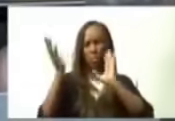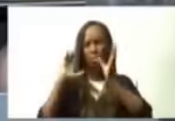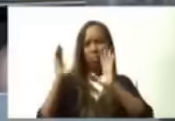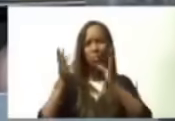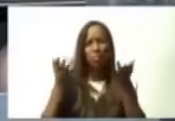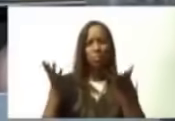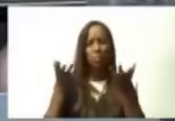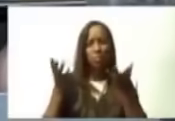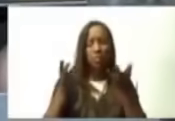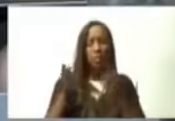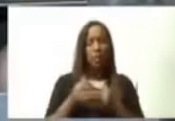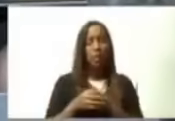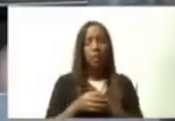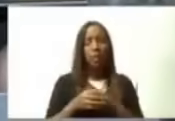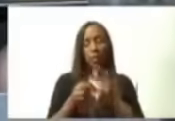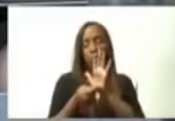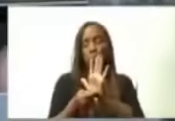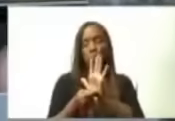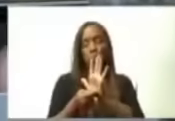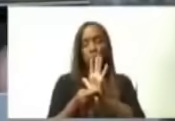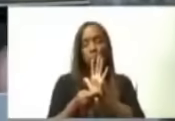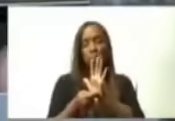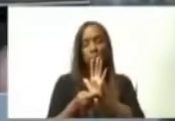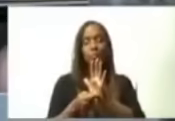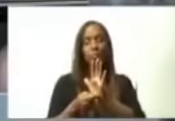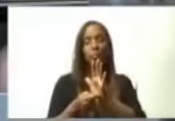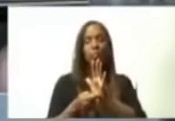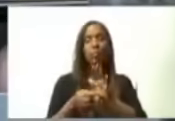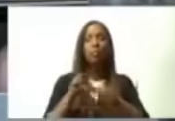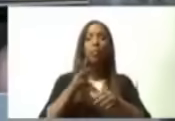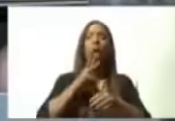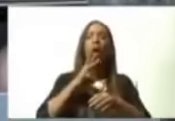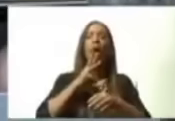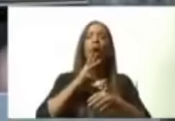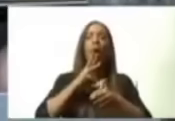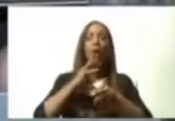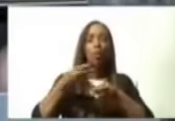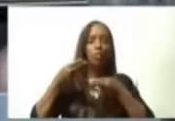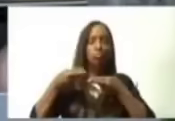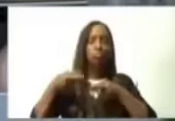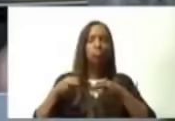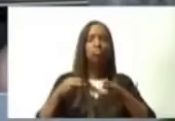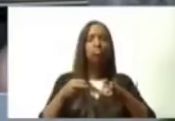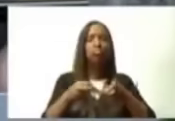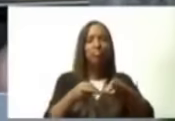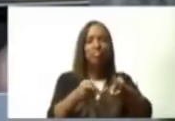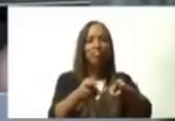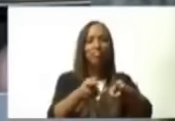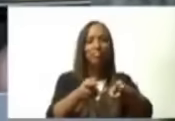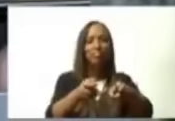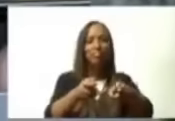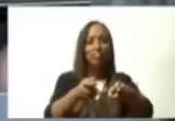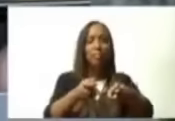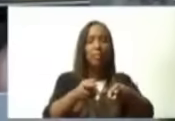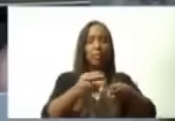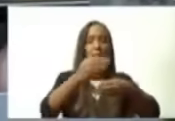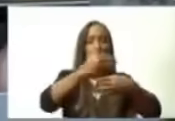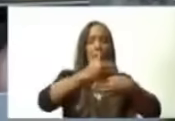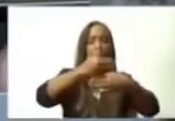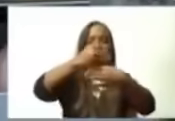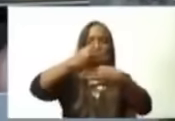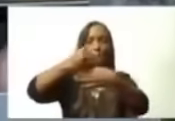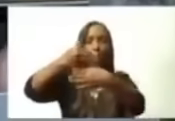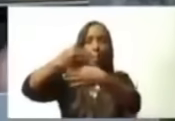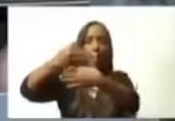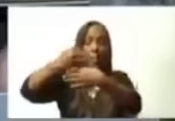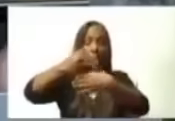presas principales de nuestro país, por ese lado debemos sentirnos bien y sentirnos